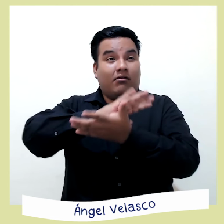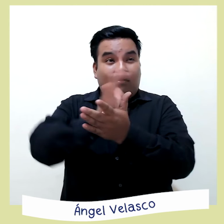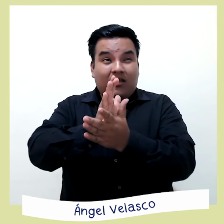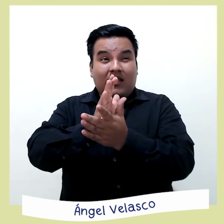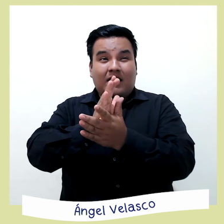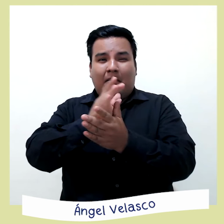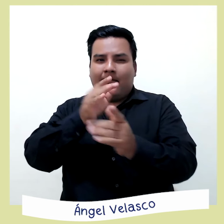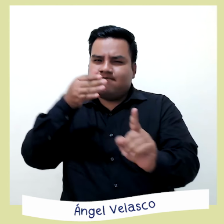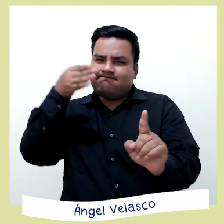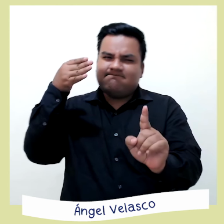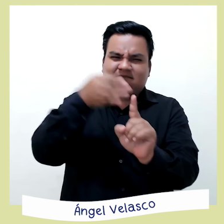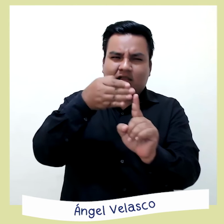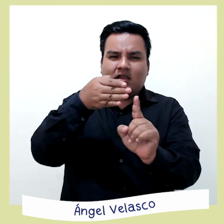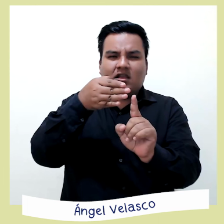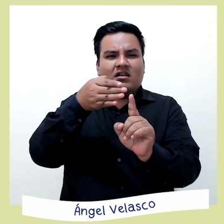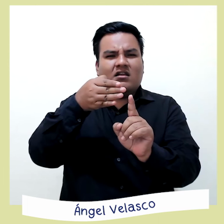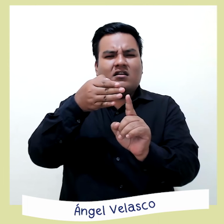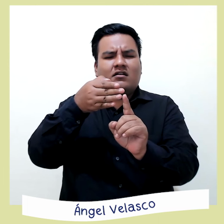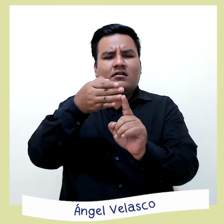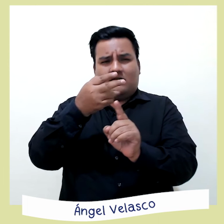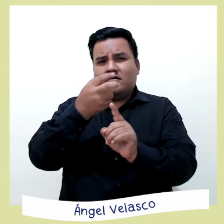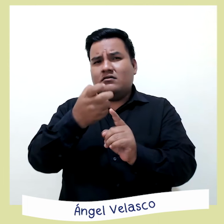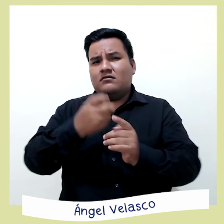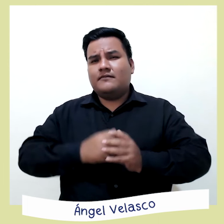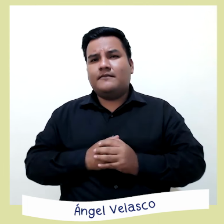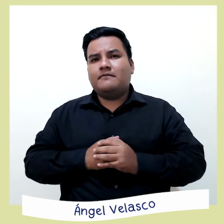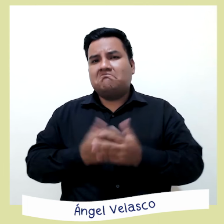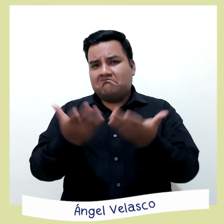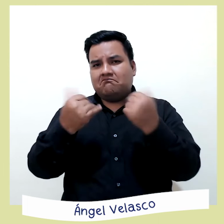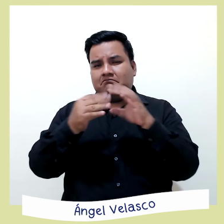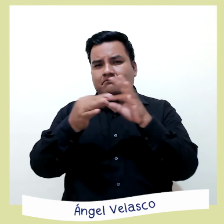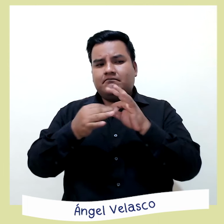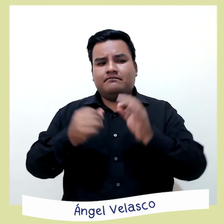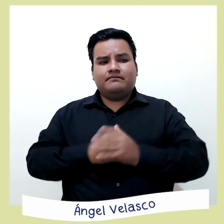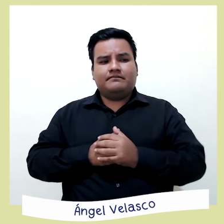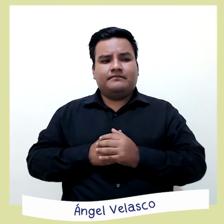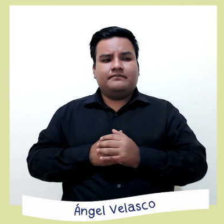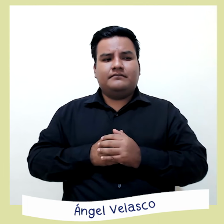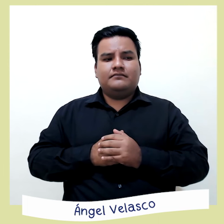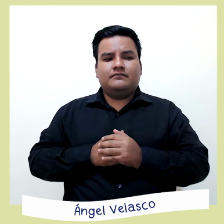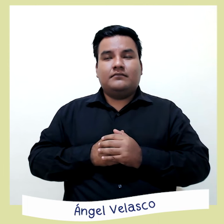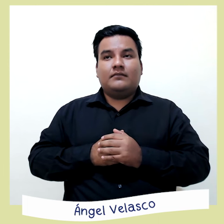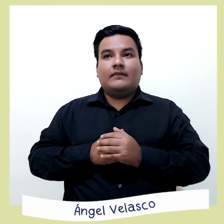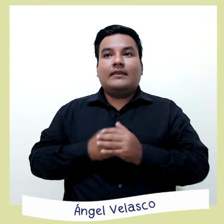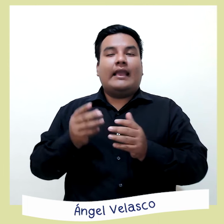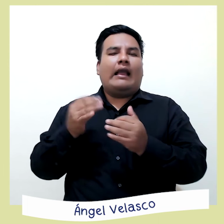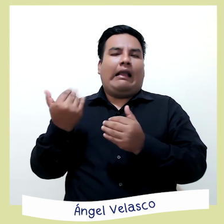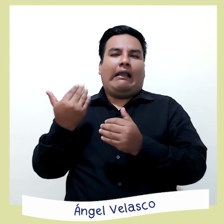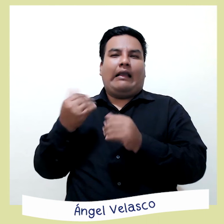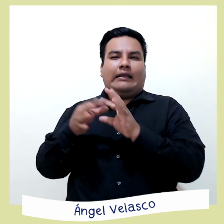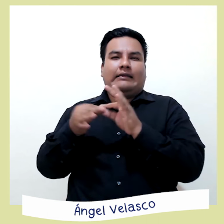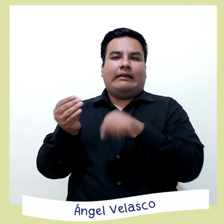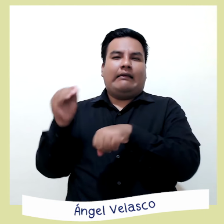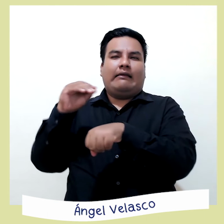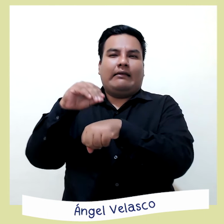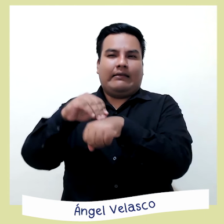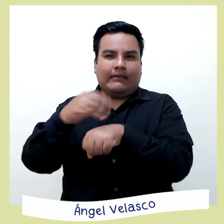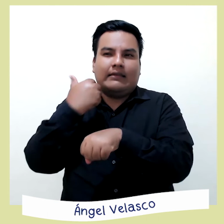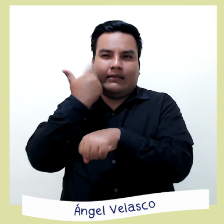una persona mayor tiene una orientación sexual o identidad de género diversas, ¿la discriminación se